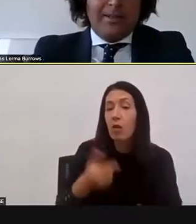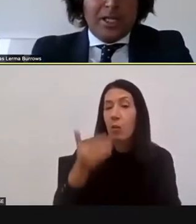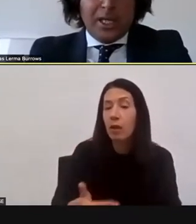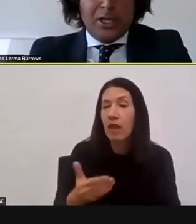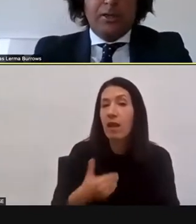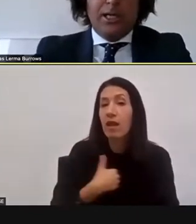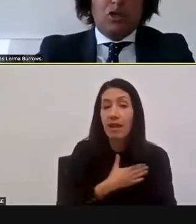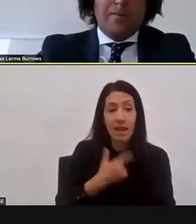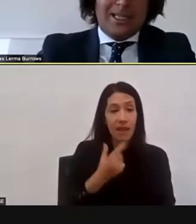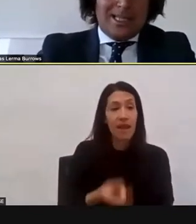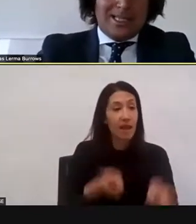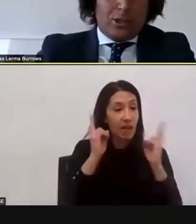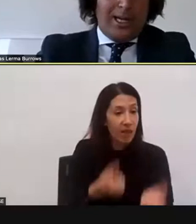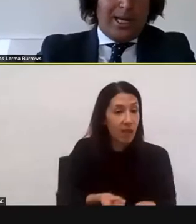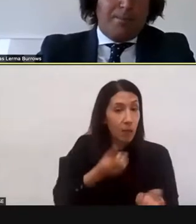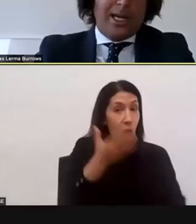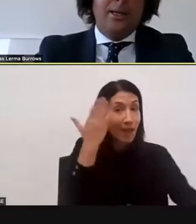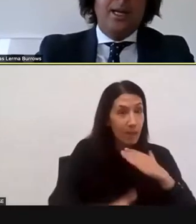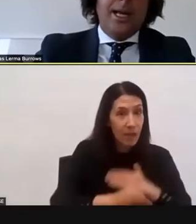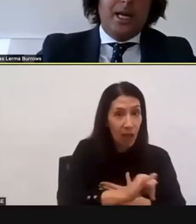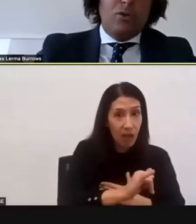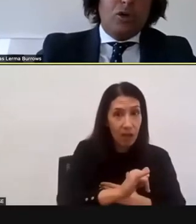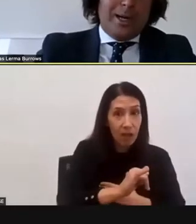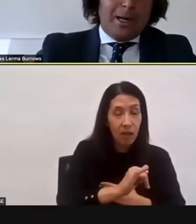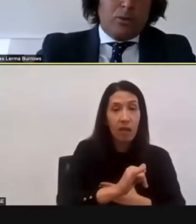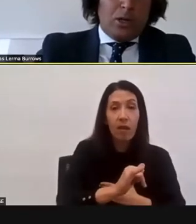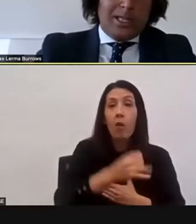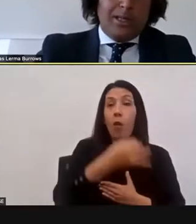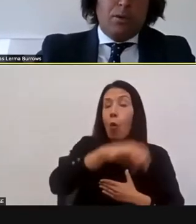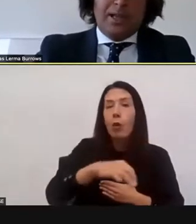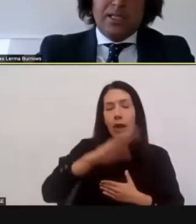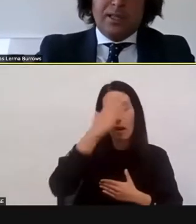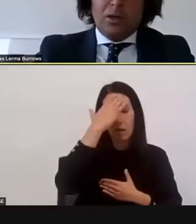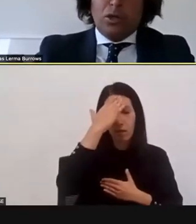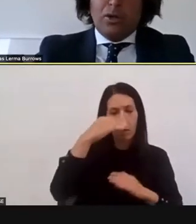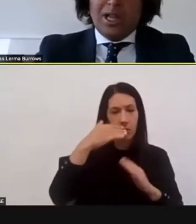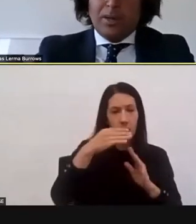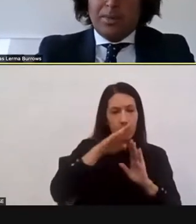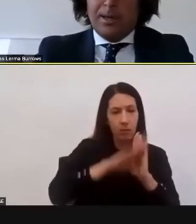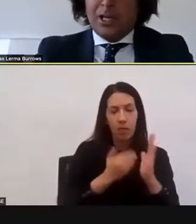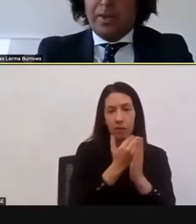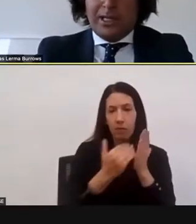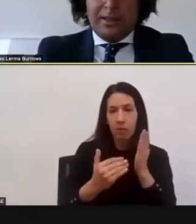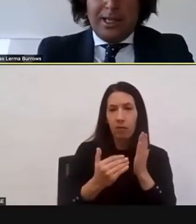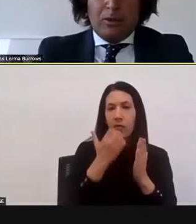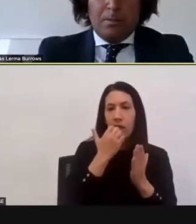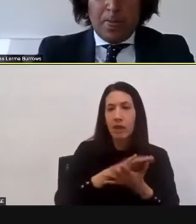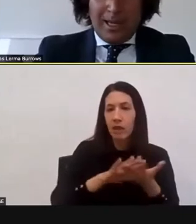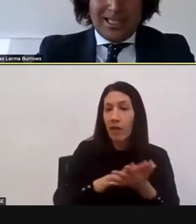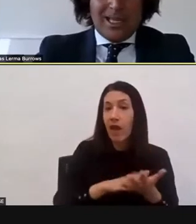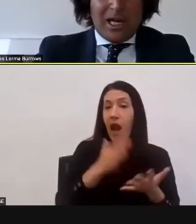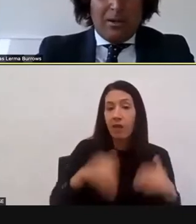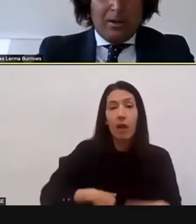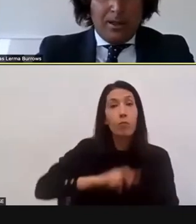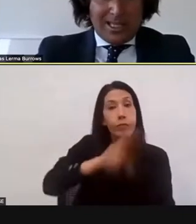libertad de expresión y los límites que ésta tolera y ampara en el único parámetro valorativo para discernir cuando lo inaceptable se convierte en delito. Esta